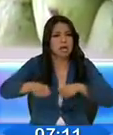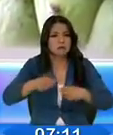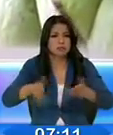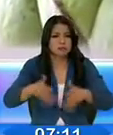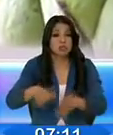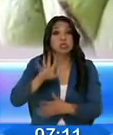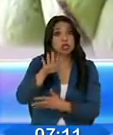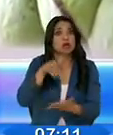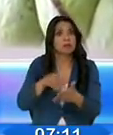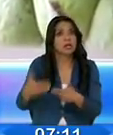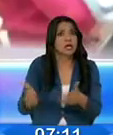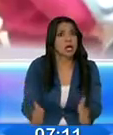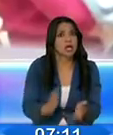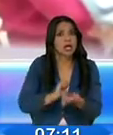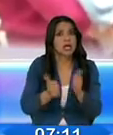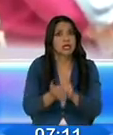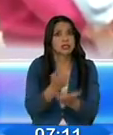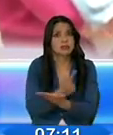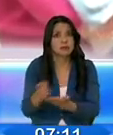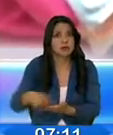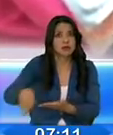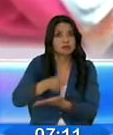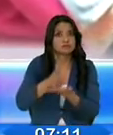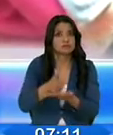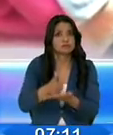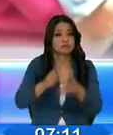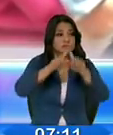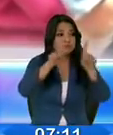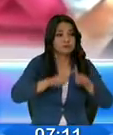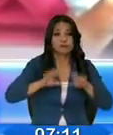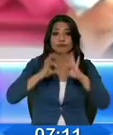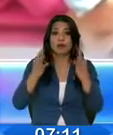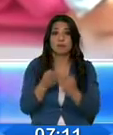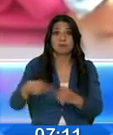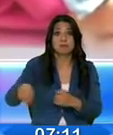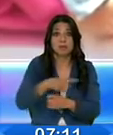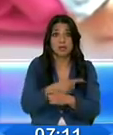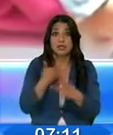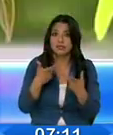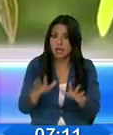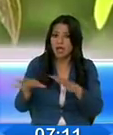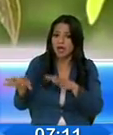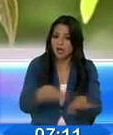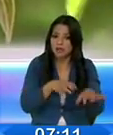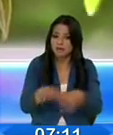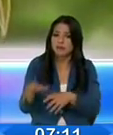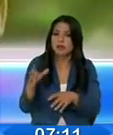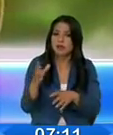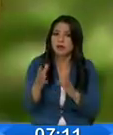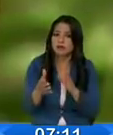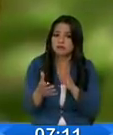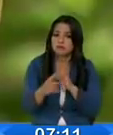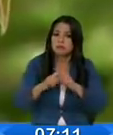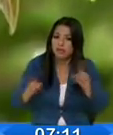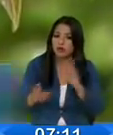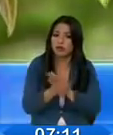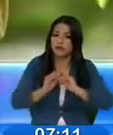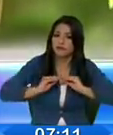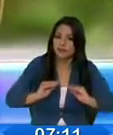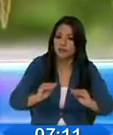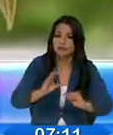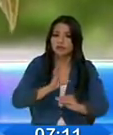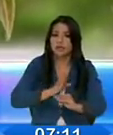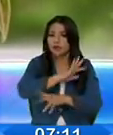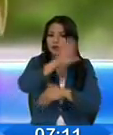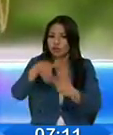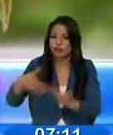de 5.000 cajas semanales. Son esas 600 familias que empiezan a mejorar sus prácticas, capacitación, tecnificación, a